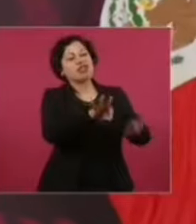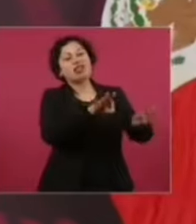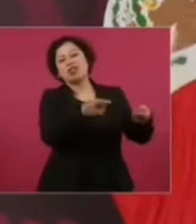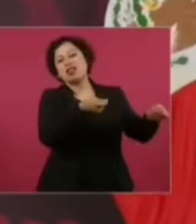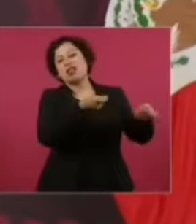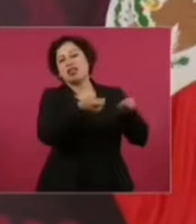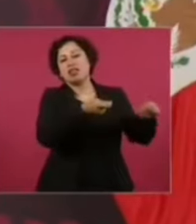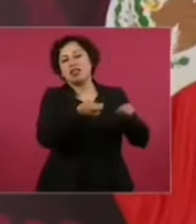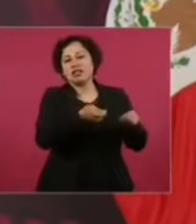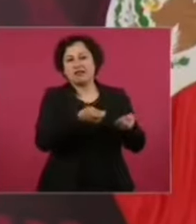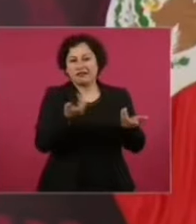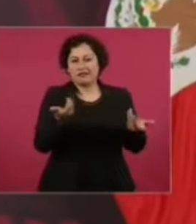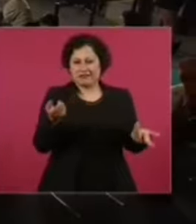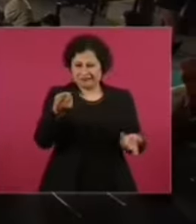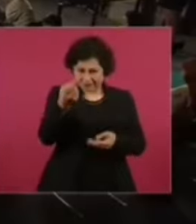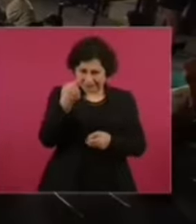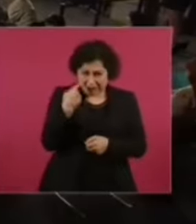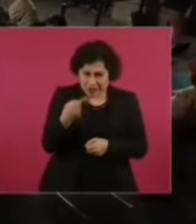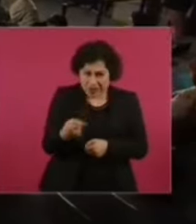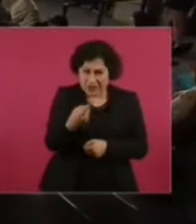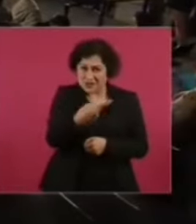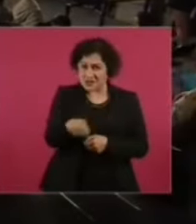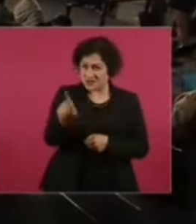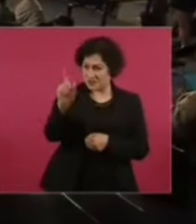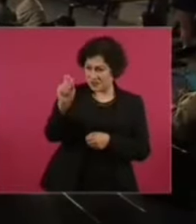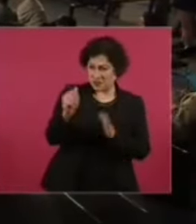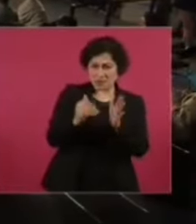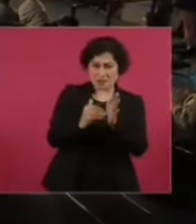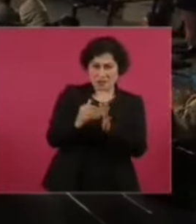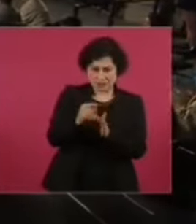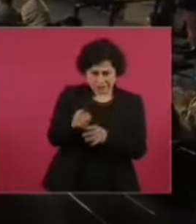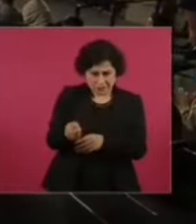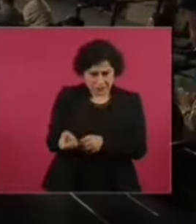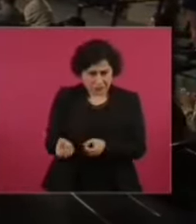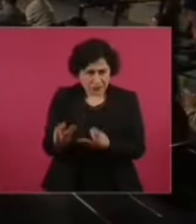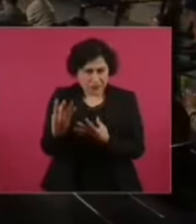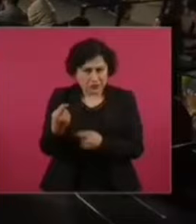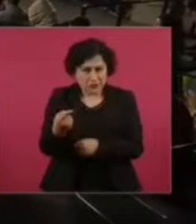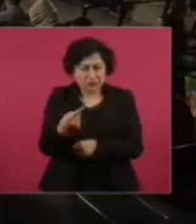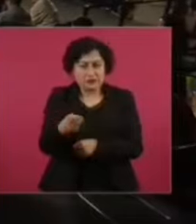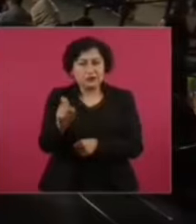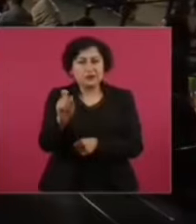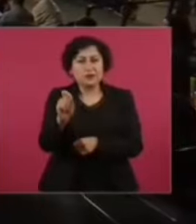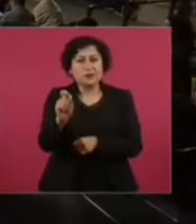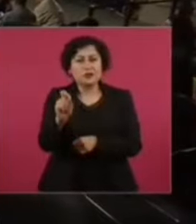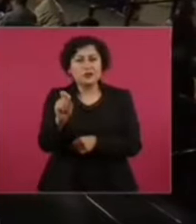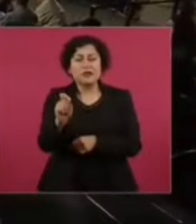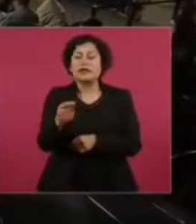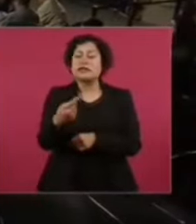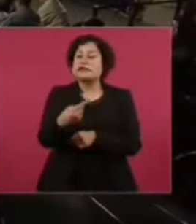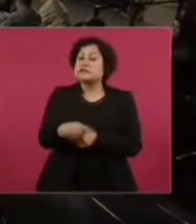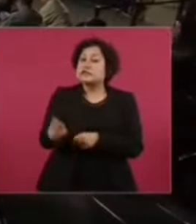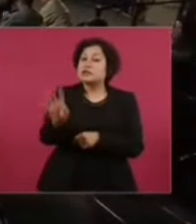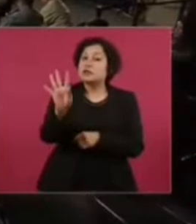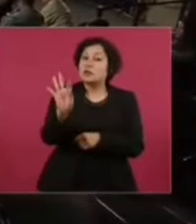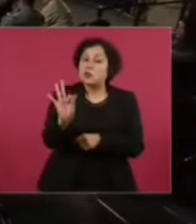120 millones. ¿Cuántos son? ¿120 millones? 140 millones. 140